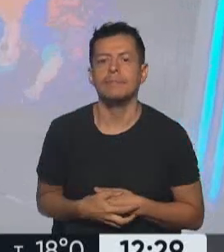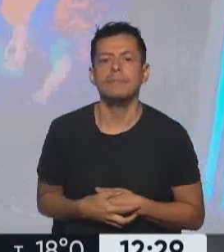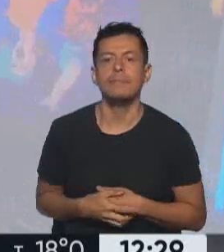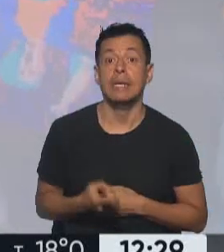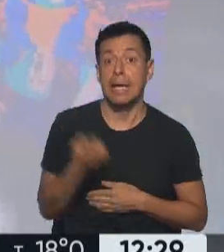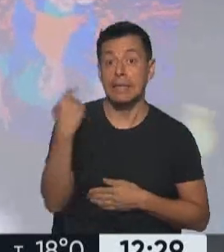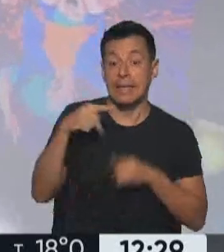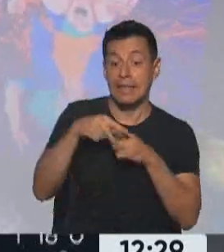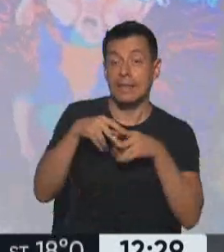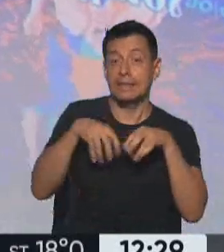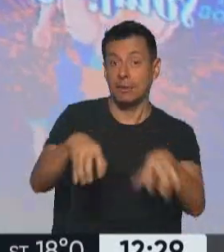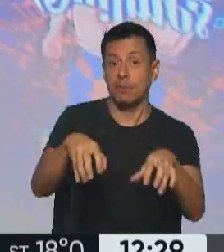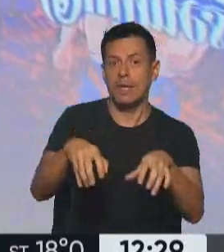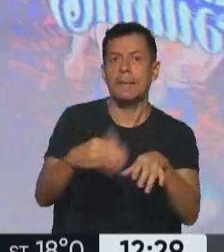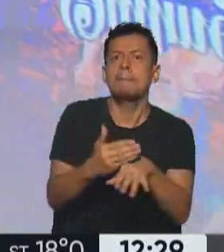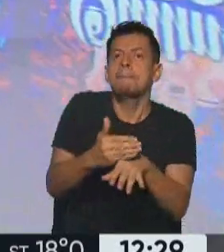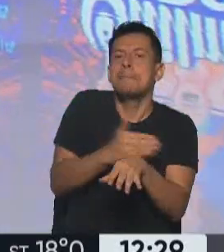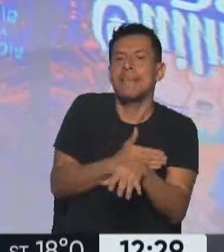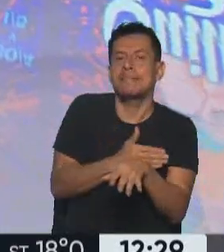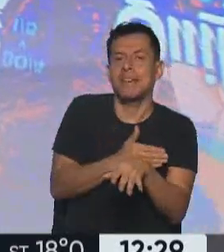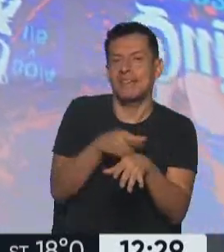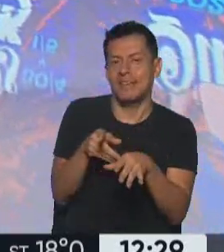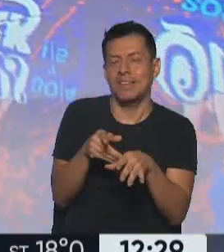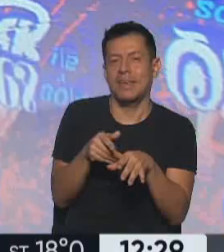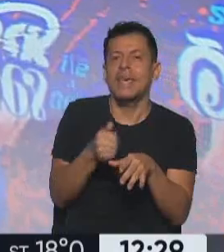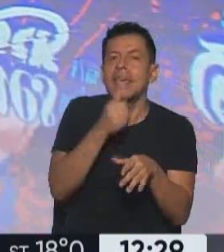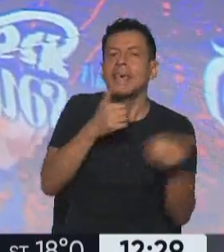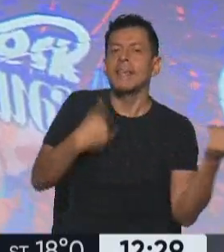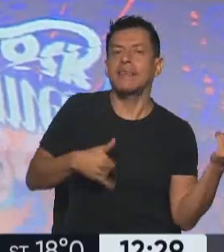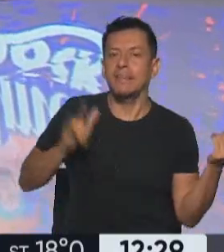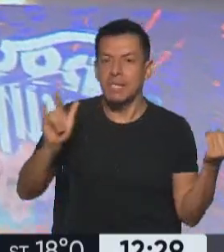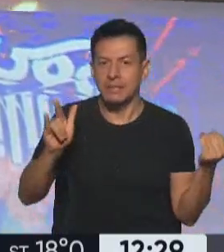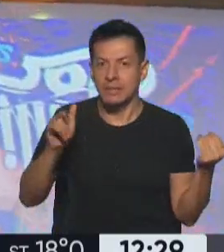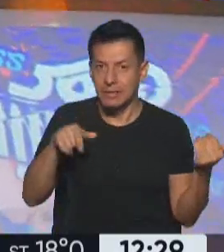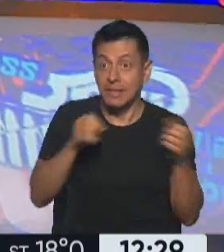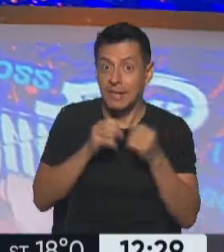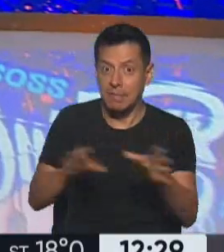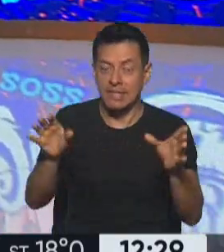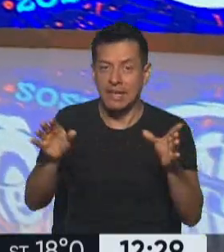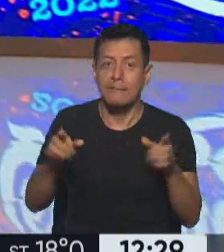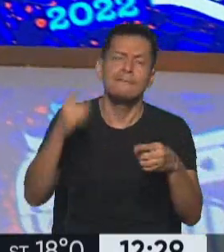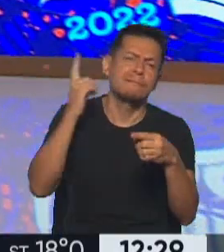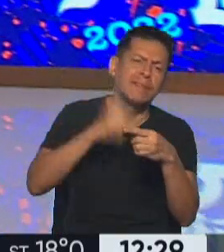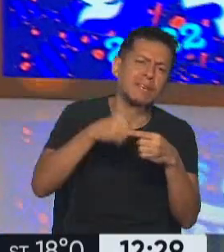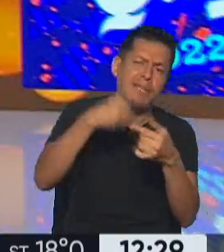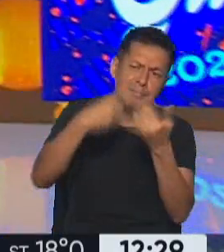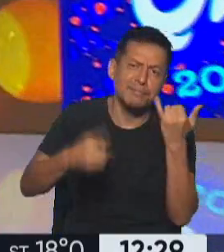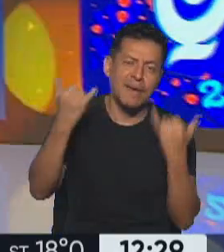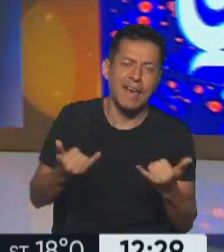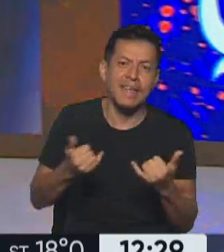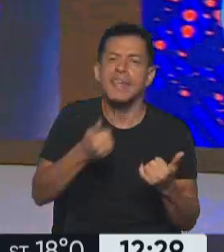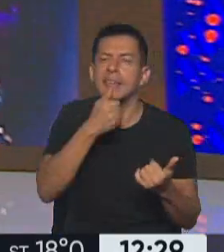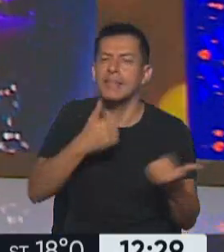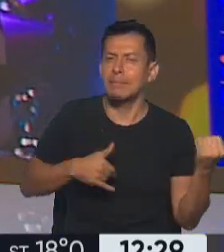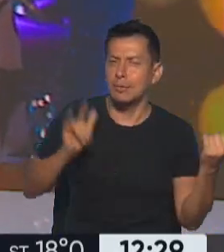Ayer en Tecnópolis se hizo la previa del lanzamiento del Quilmes Rock, porque como dicen, hay festivales y está el Quilmes Rock,